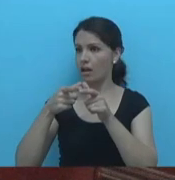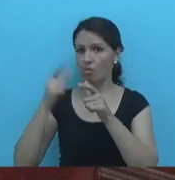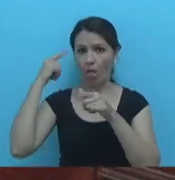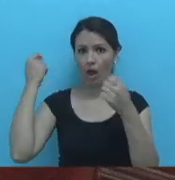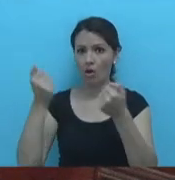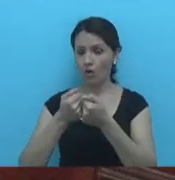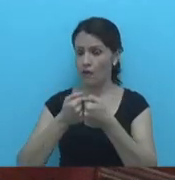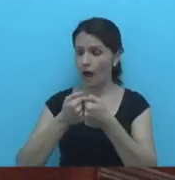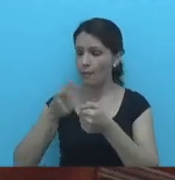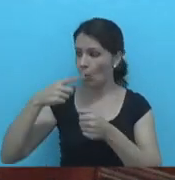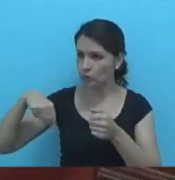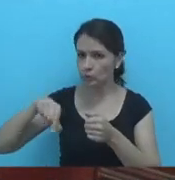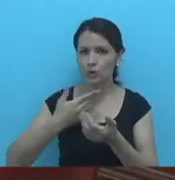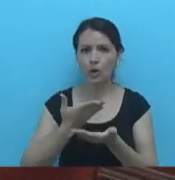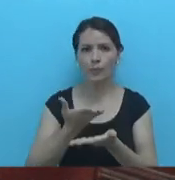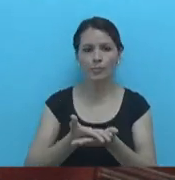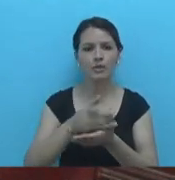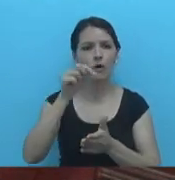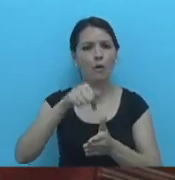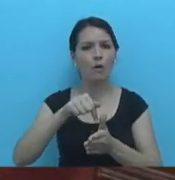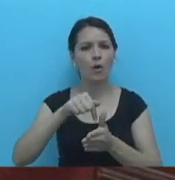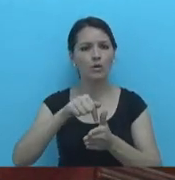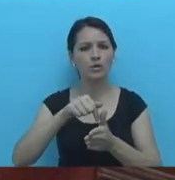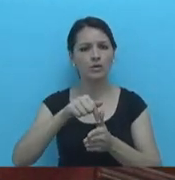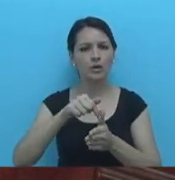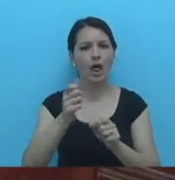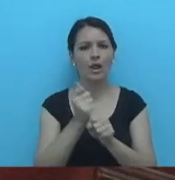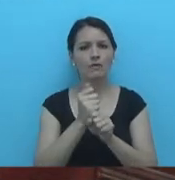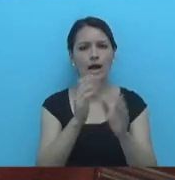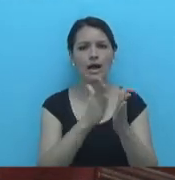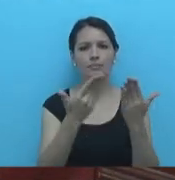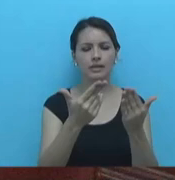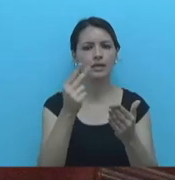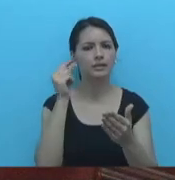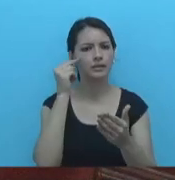que se reserve para su posterior tratamiento sobre tablas el expediente